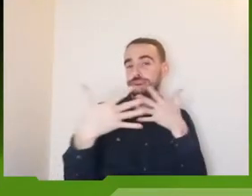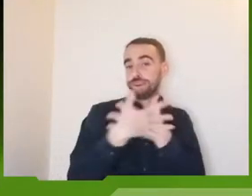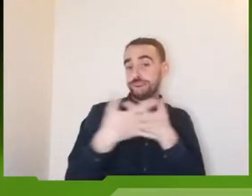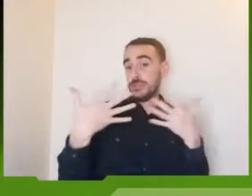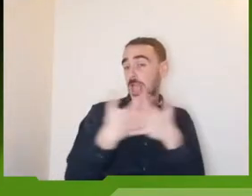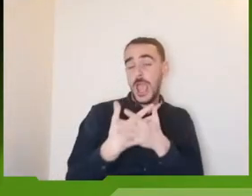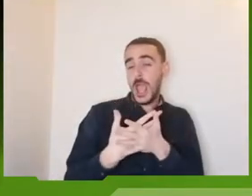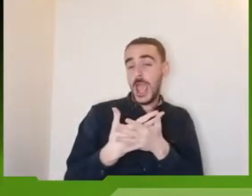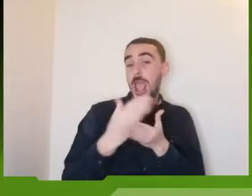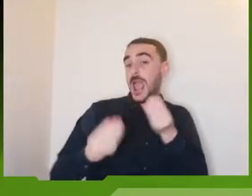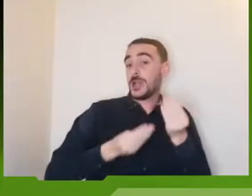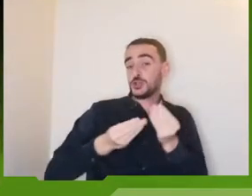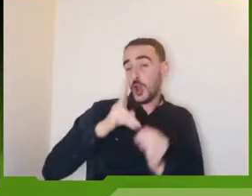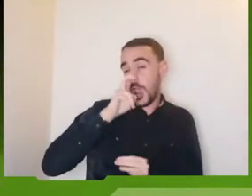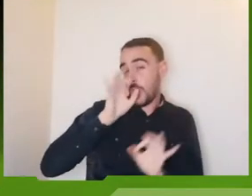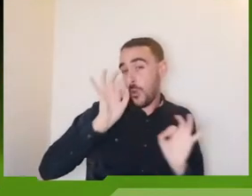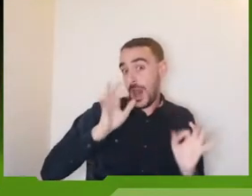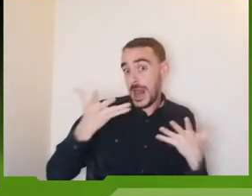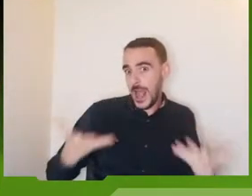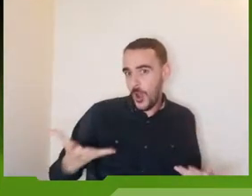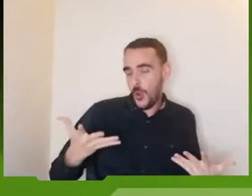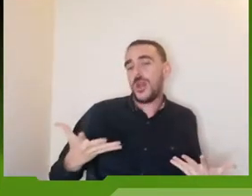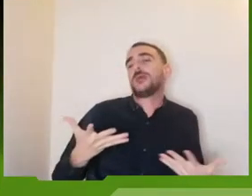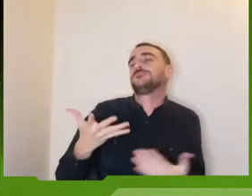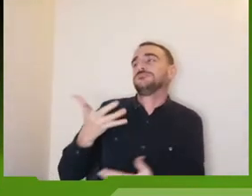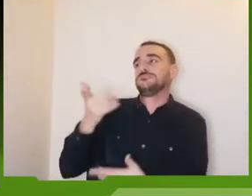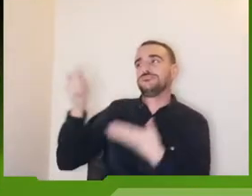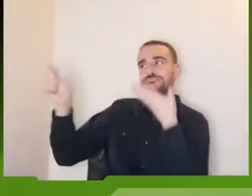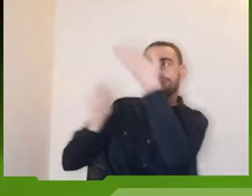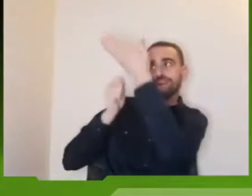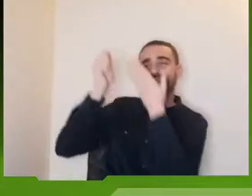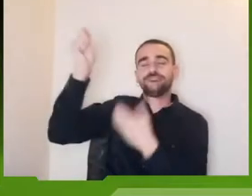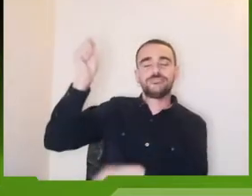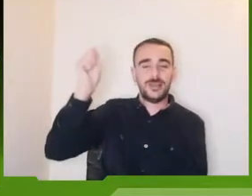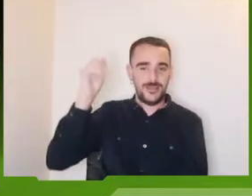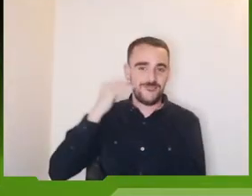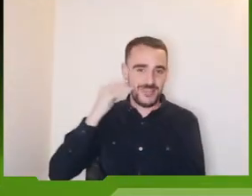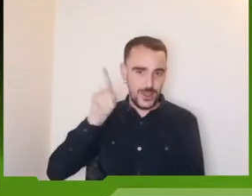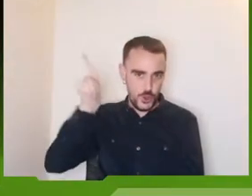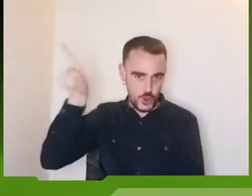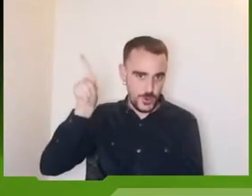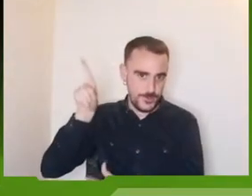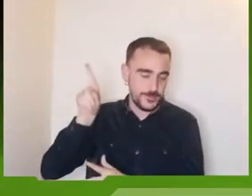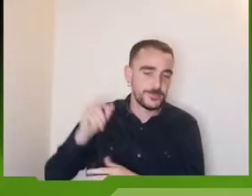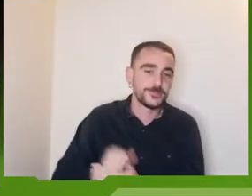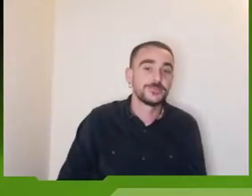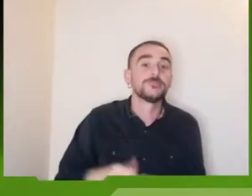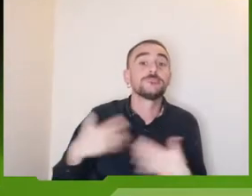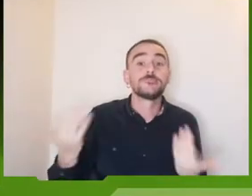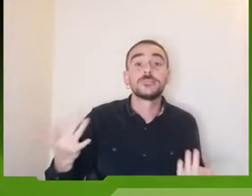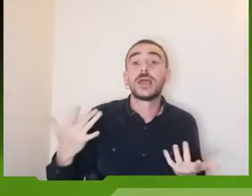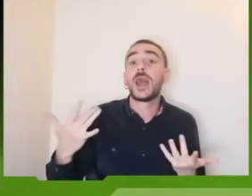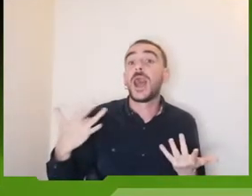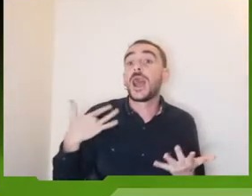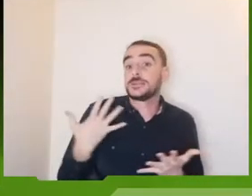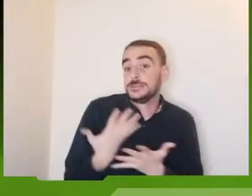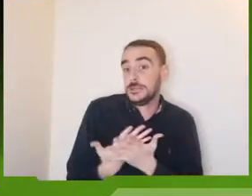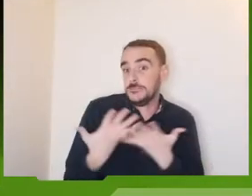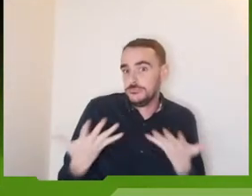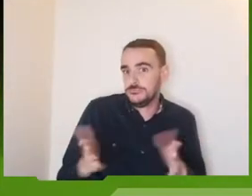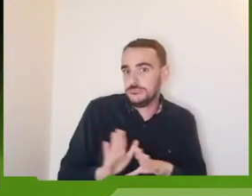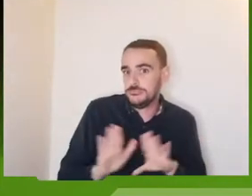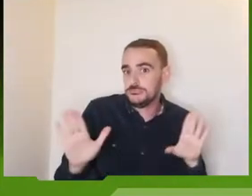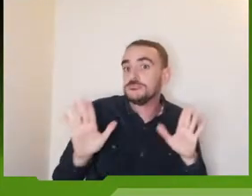ahora. Muy bien, hasta aquí las setas que echaremos. Y os explico mi